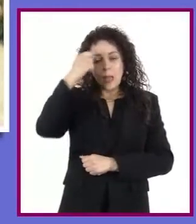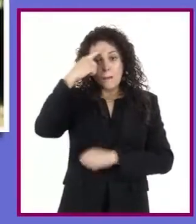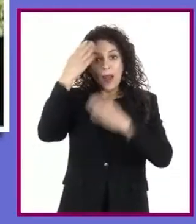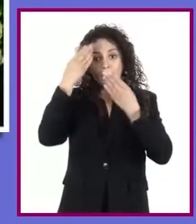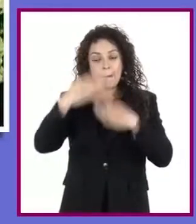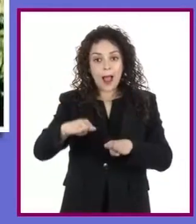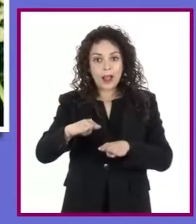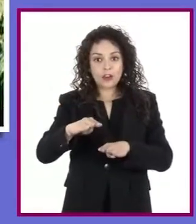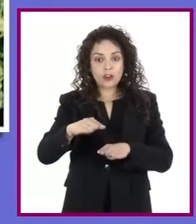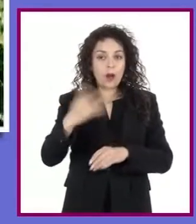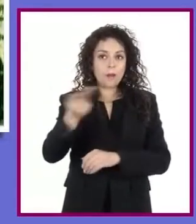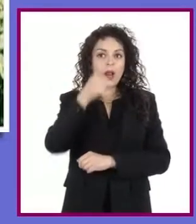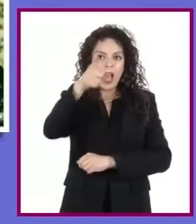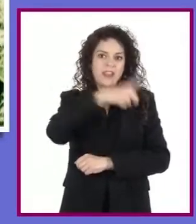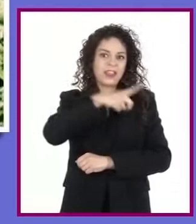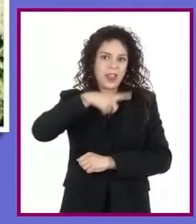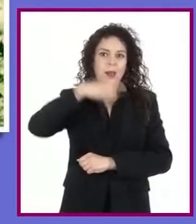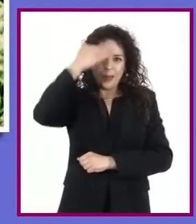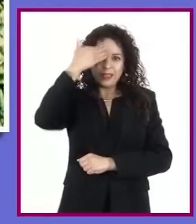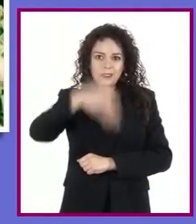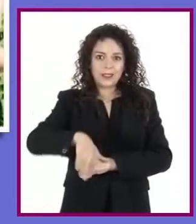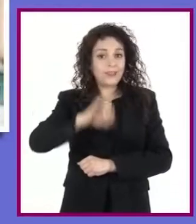Vamos.